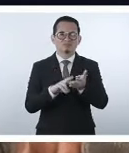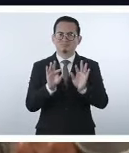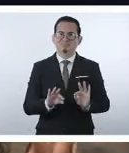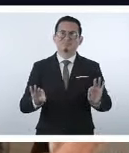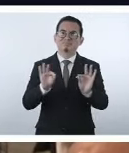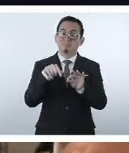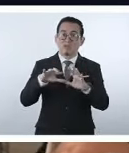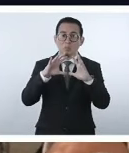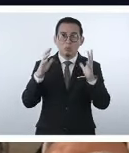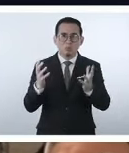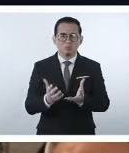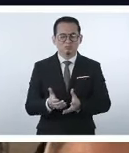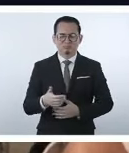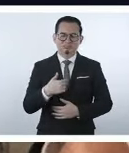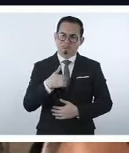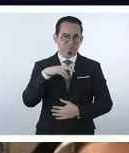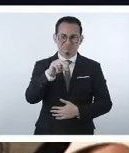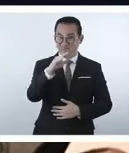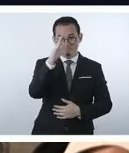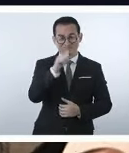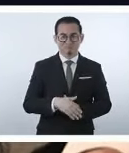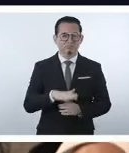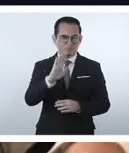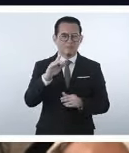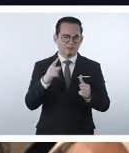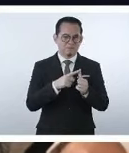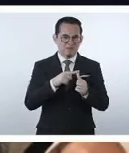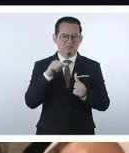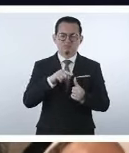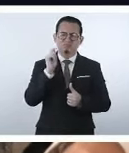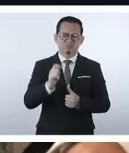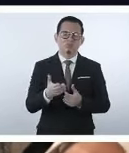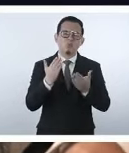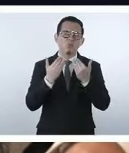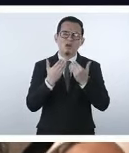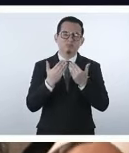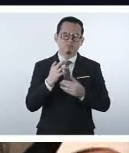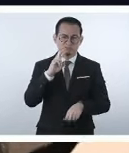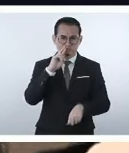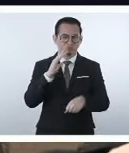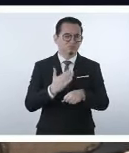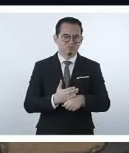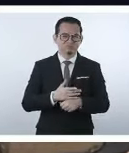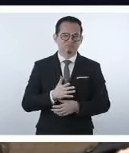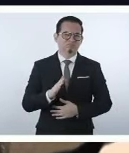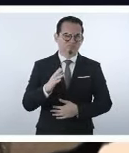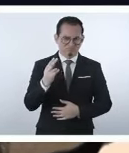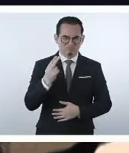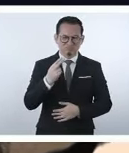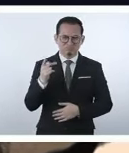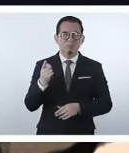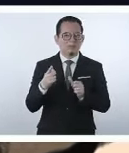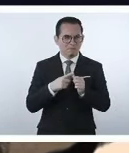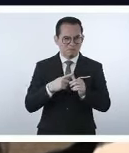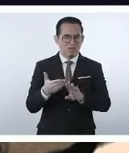del planeta. En ese sentido, lo primero me parece es que es una irresponsabilidad no haber hecho los